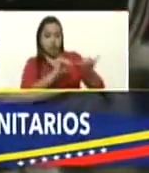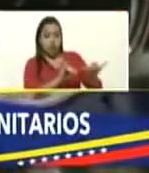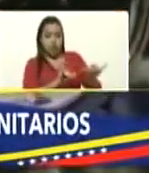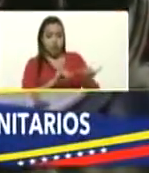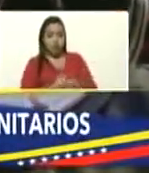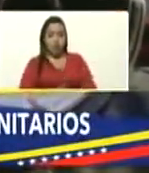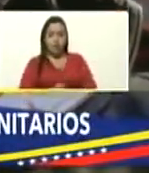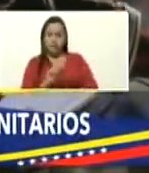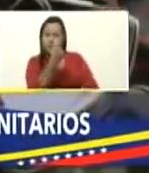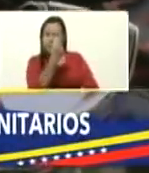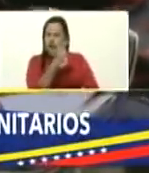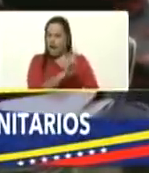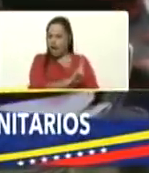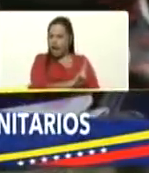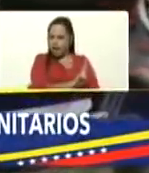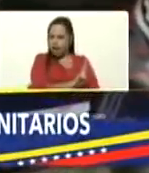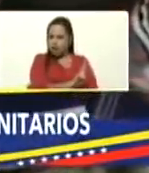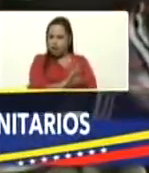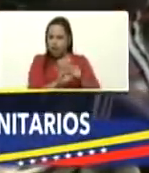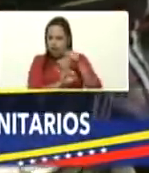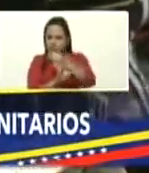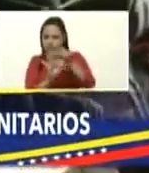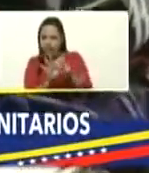primera R es la R